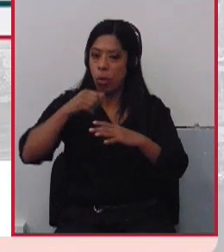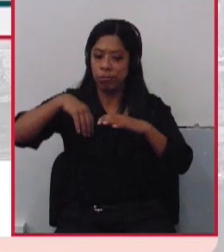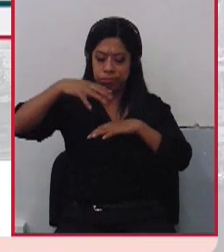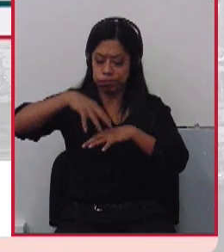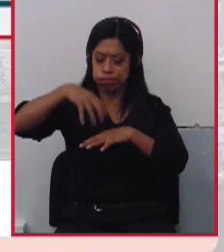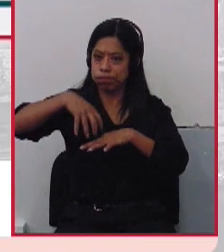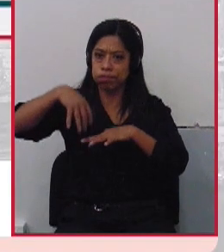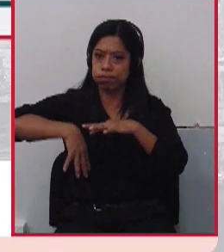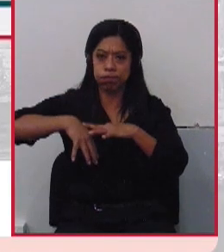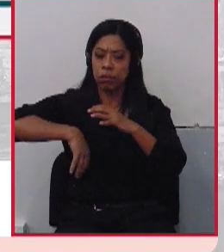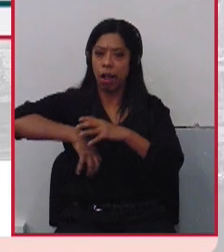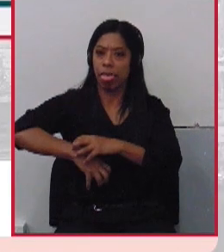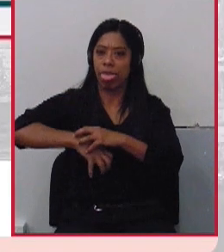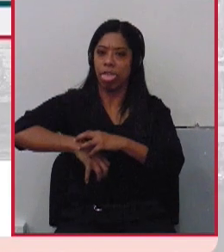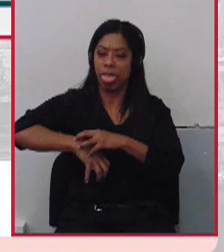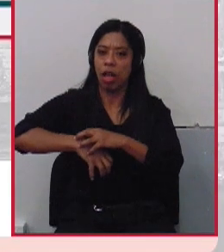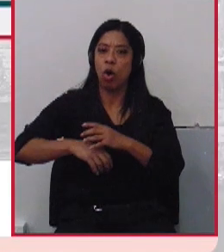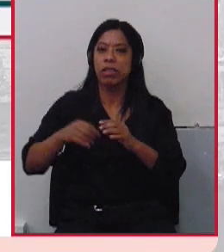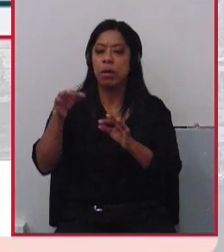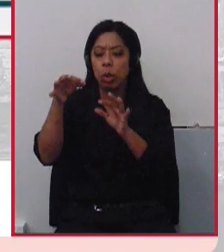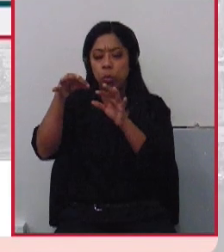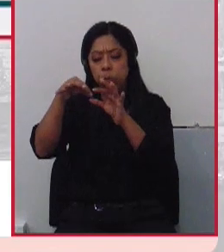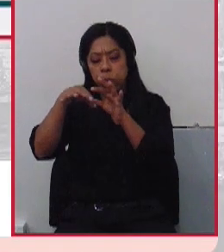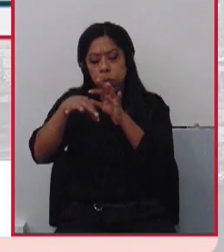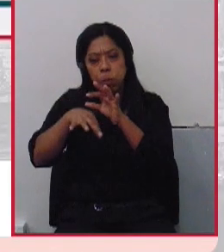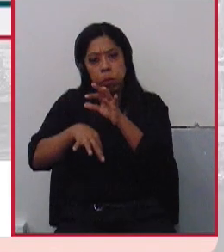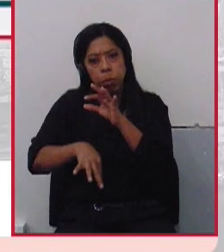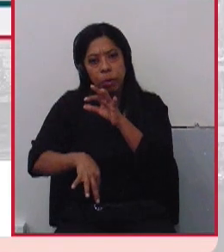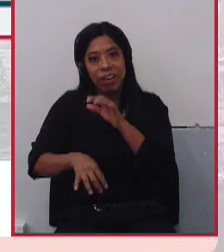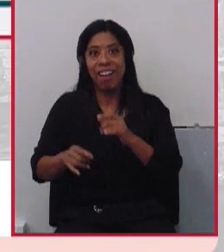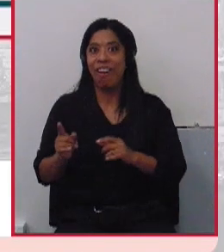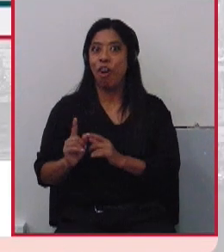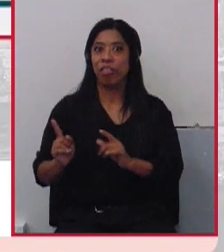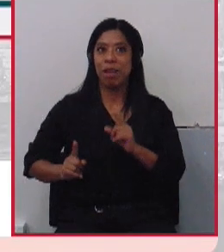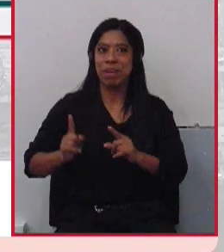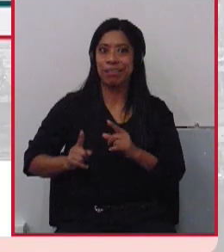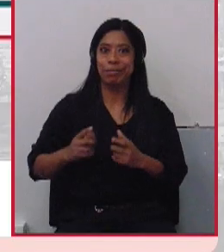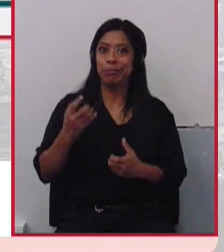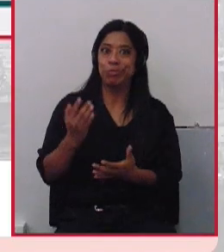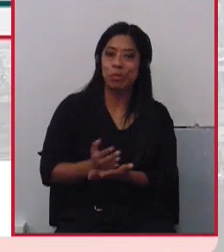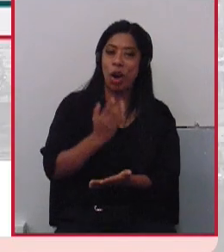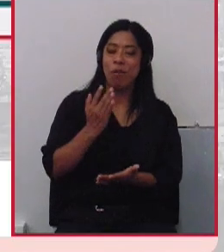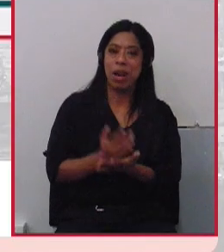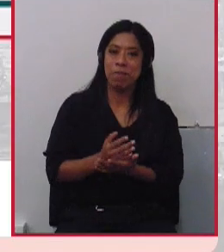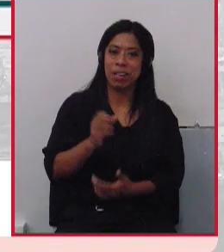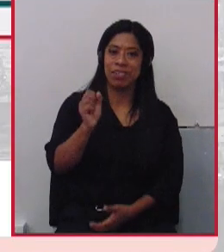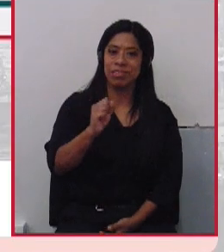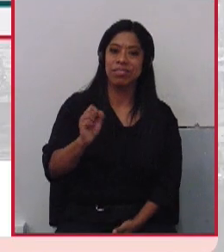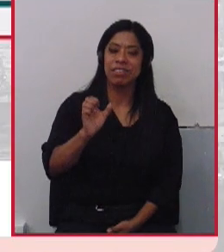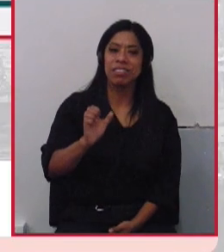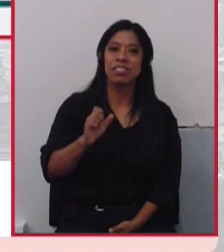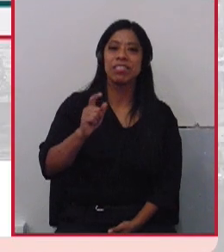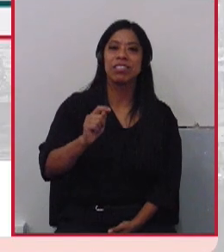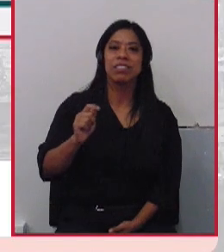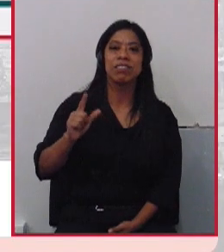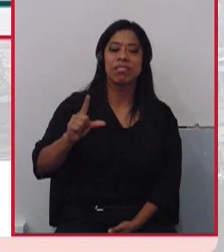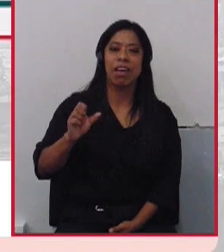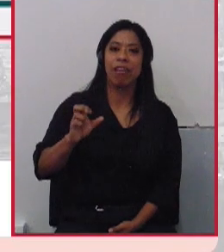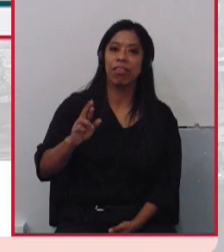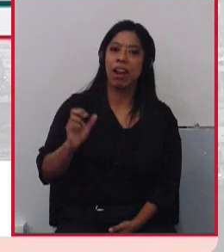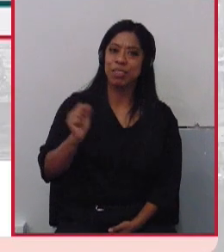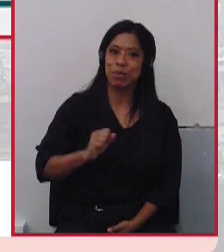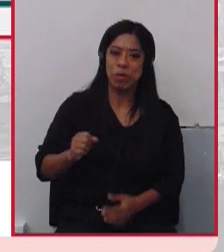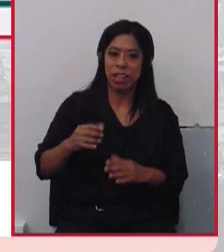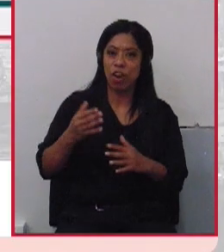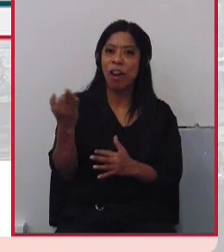obstrucciones, caídas de presión, una deficiencia en el control de los settlers, porque partículas